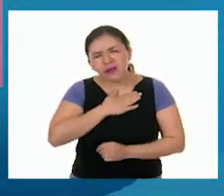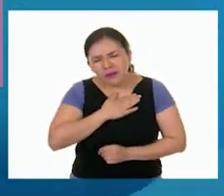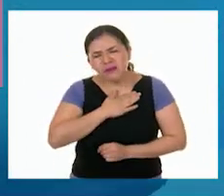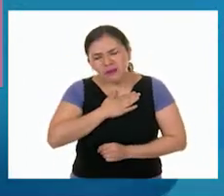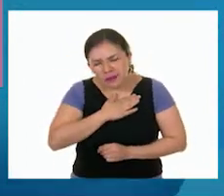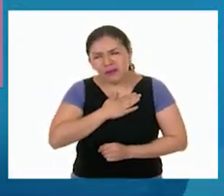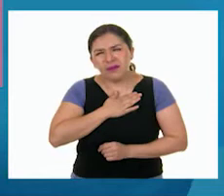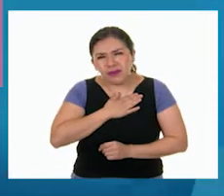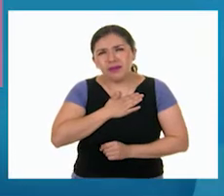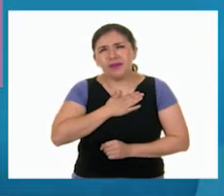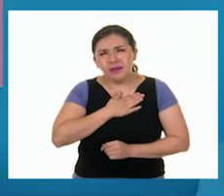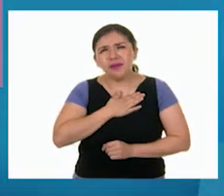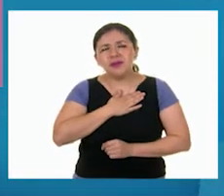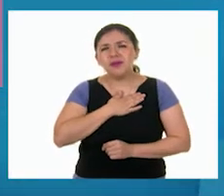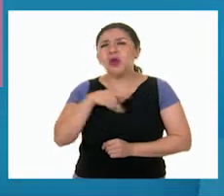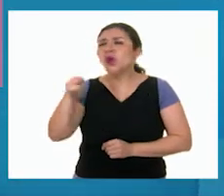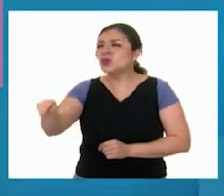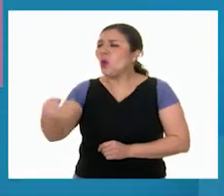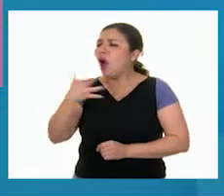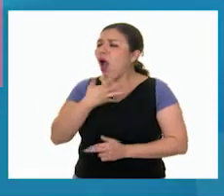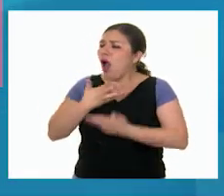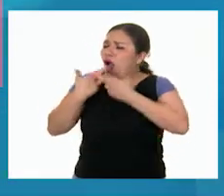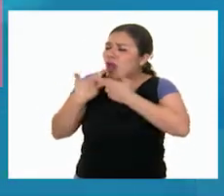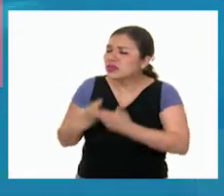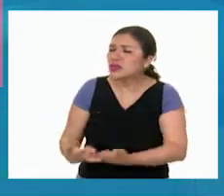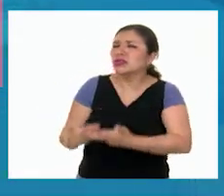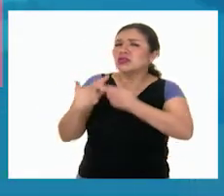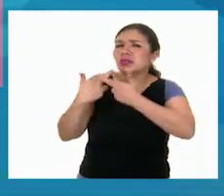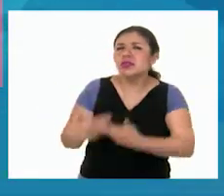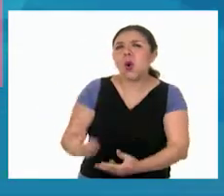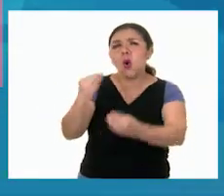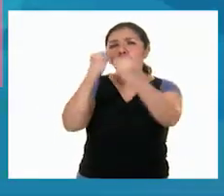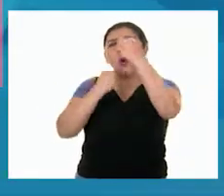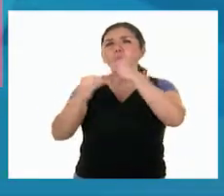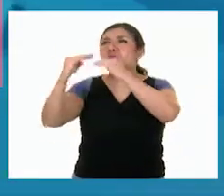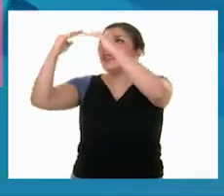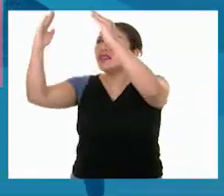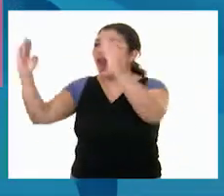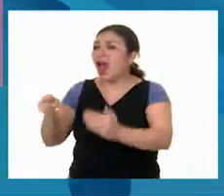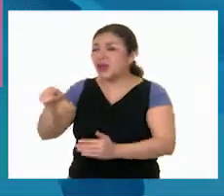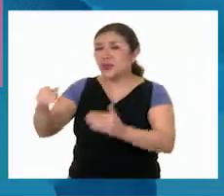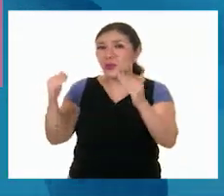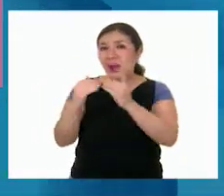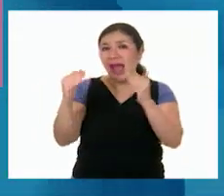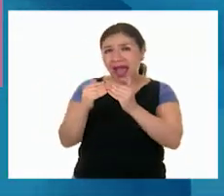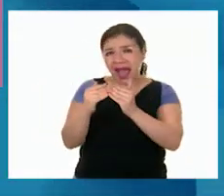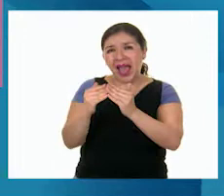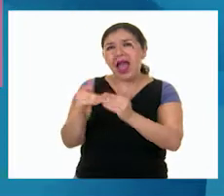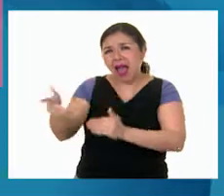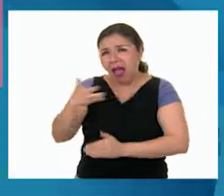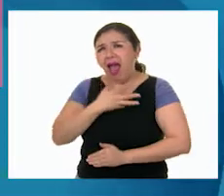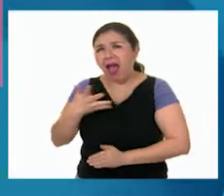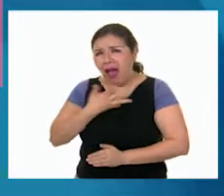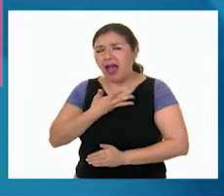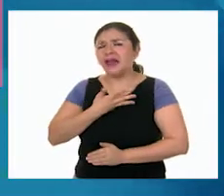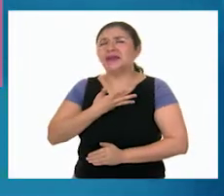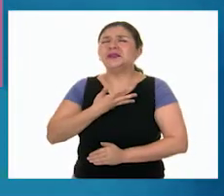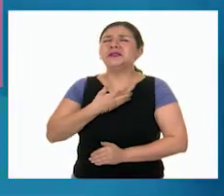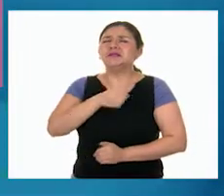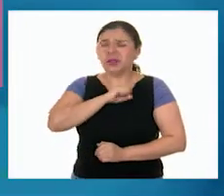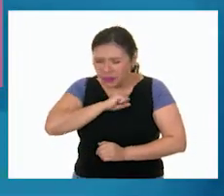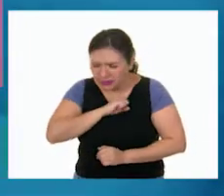ya que en sus graneros sobran las provisiones para su alimento,